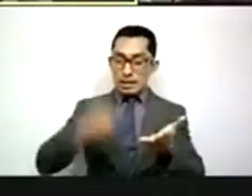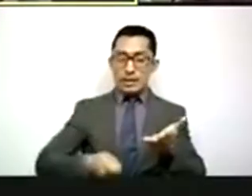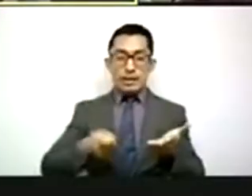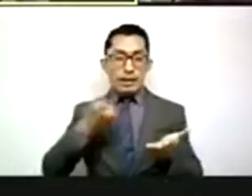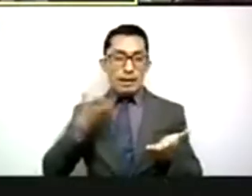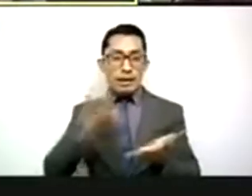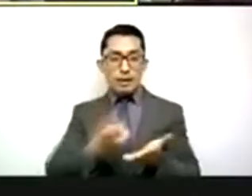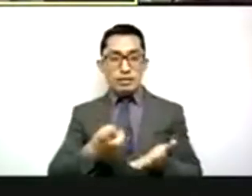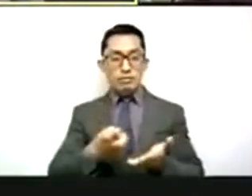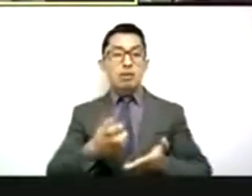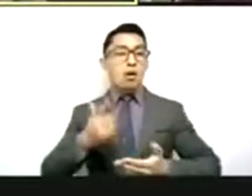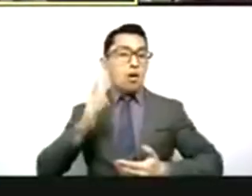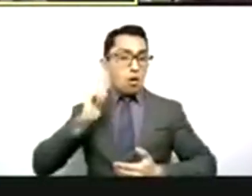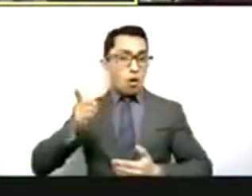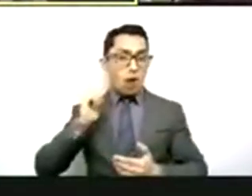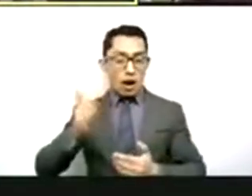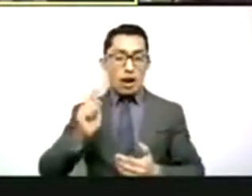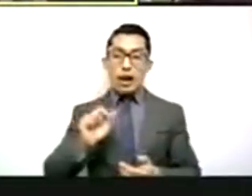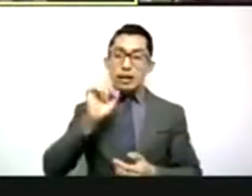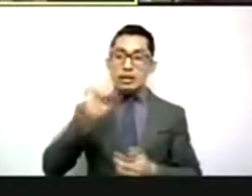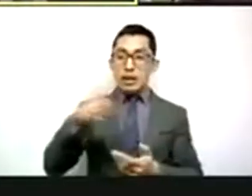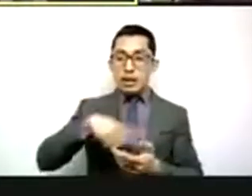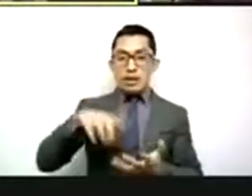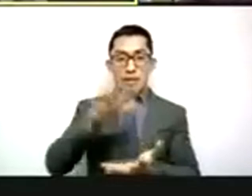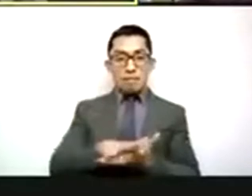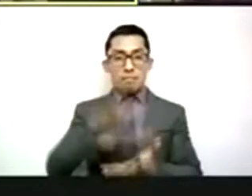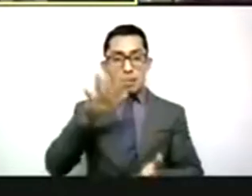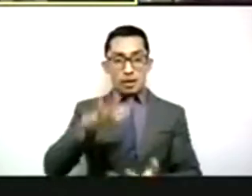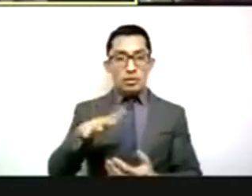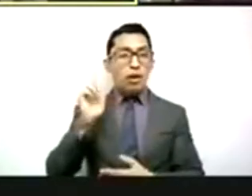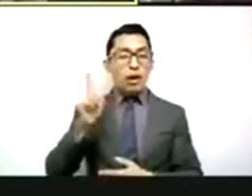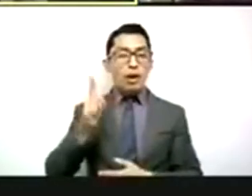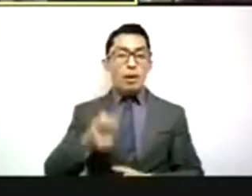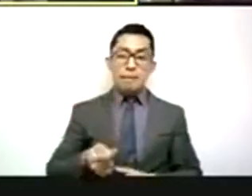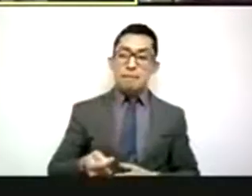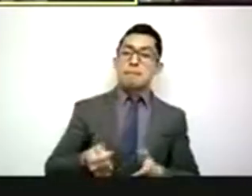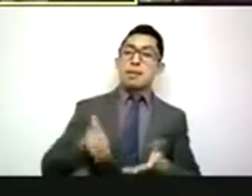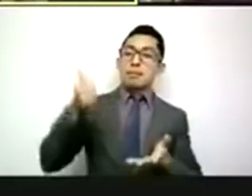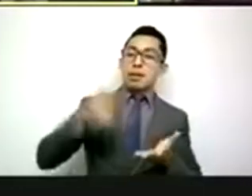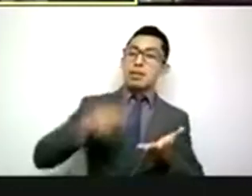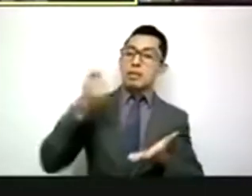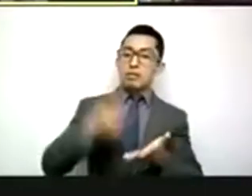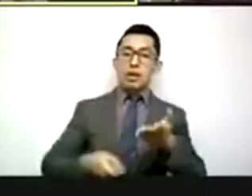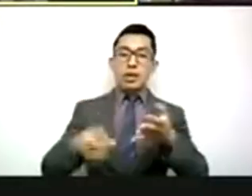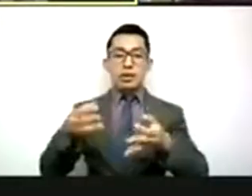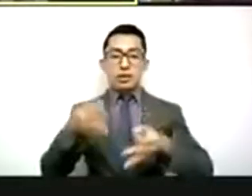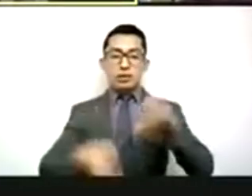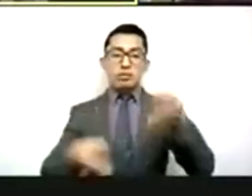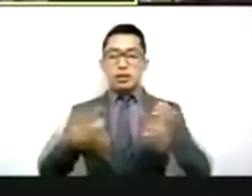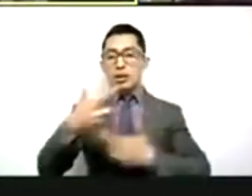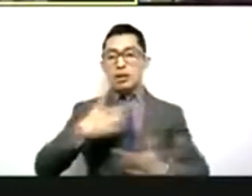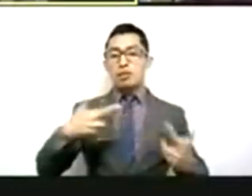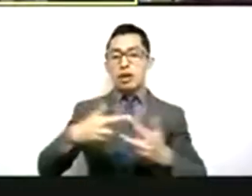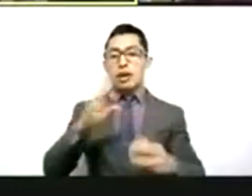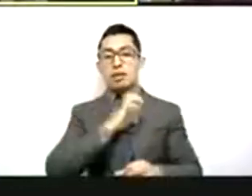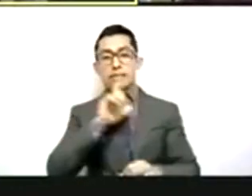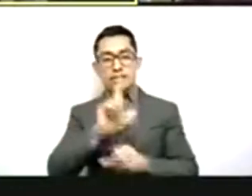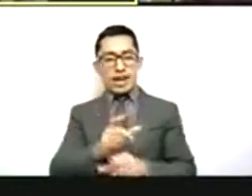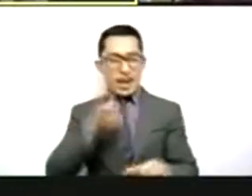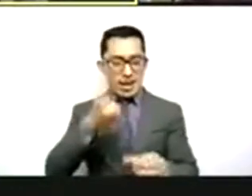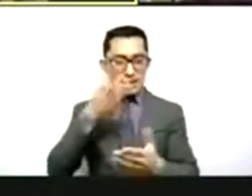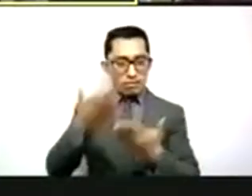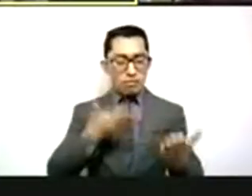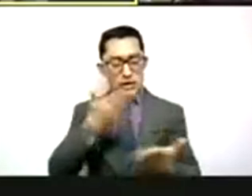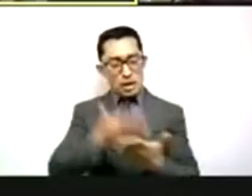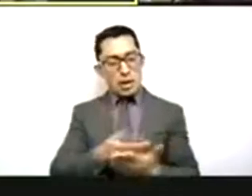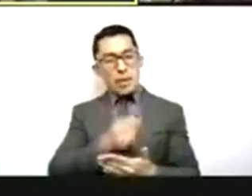de favorecerse por la mayoría, que por primera vez sea dictada por la sala especializada en un caso como el que nos ocupa,